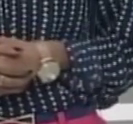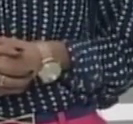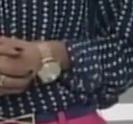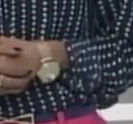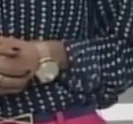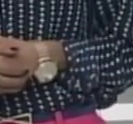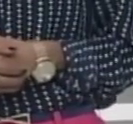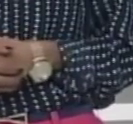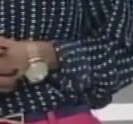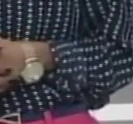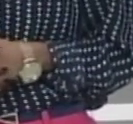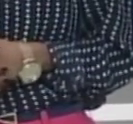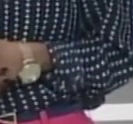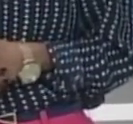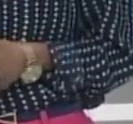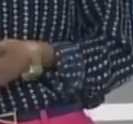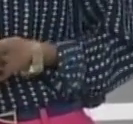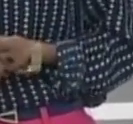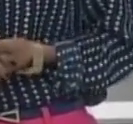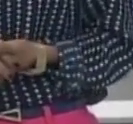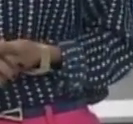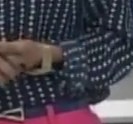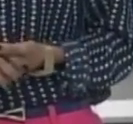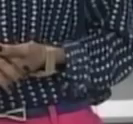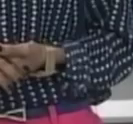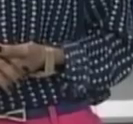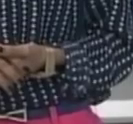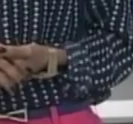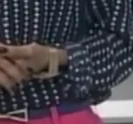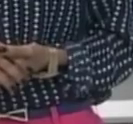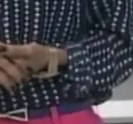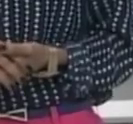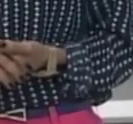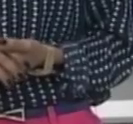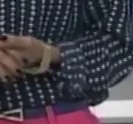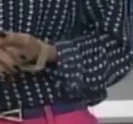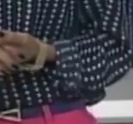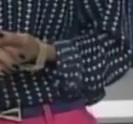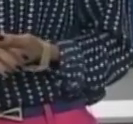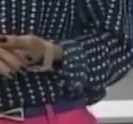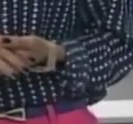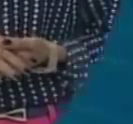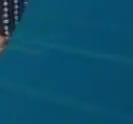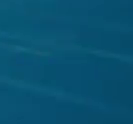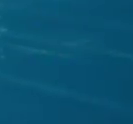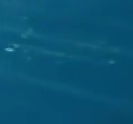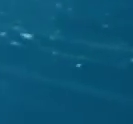a despedir este contacto en directo. Continúen disfrutando de la programación que les ofrece Venezolana de Televisión.